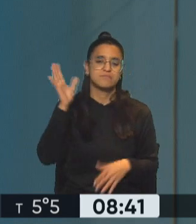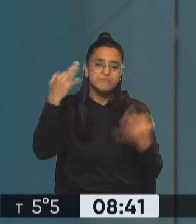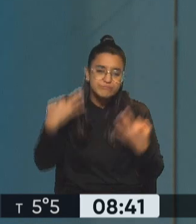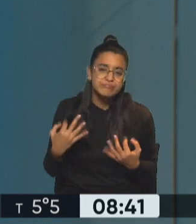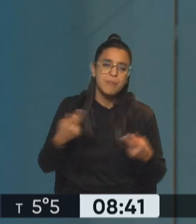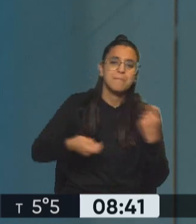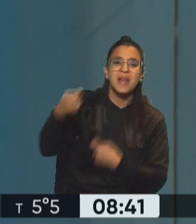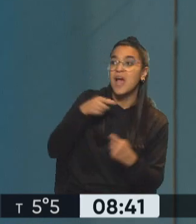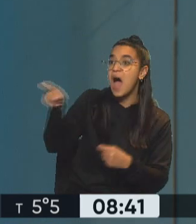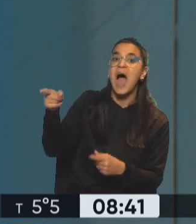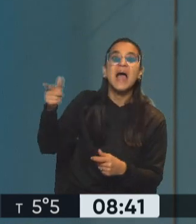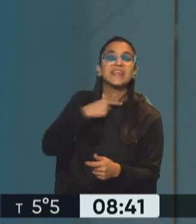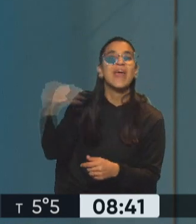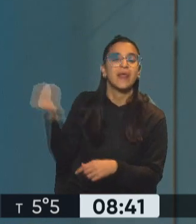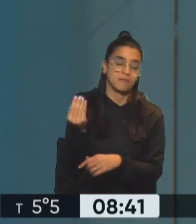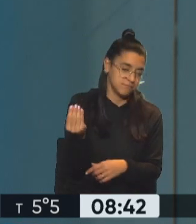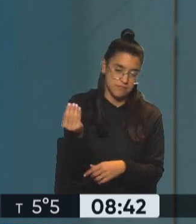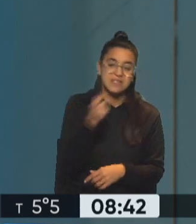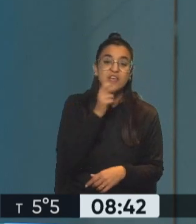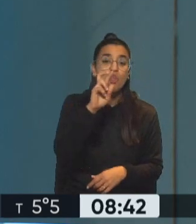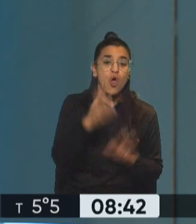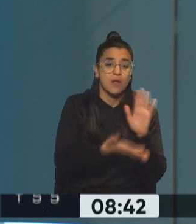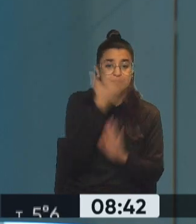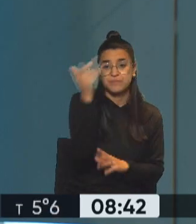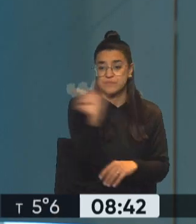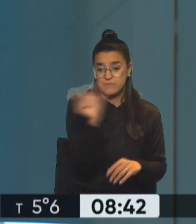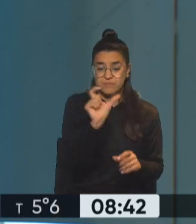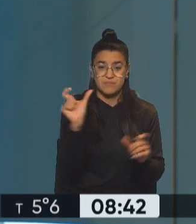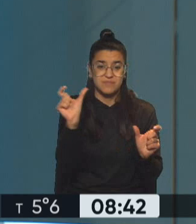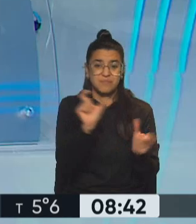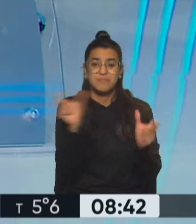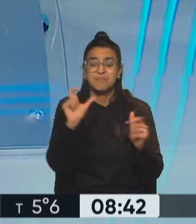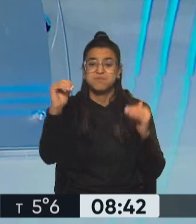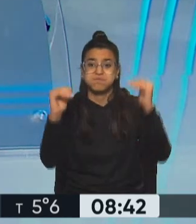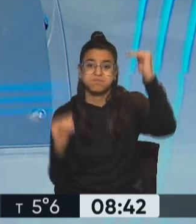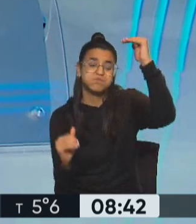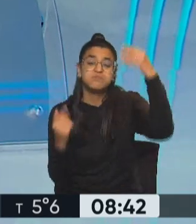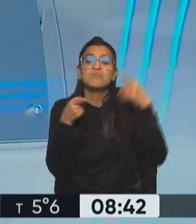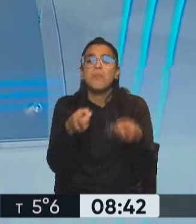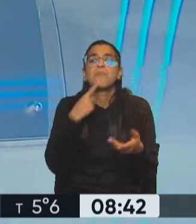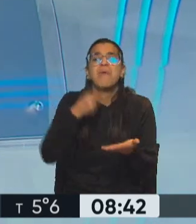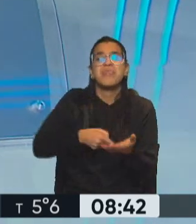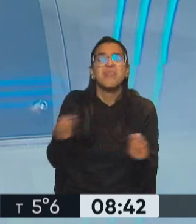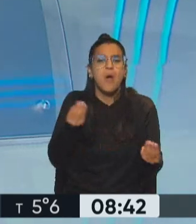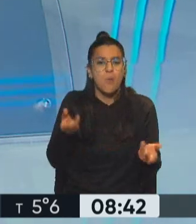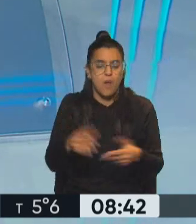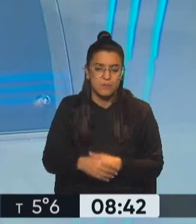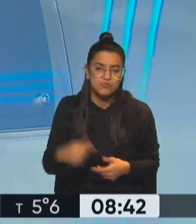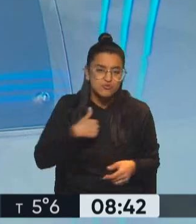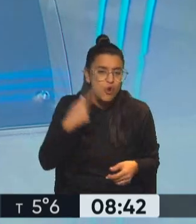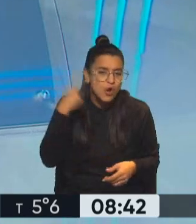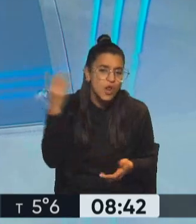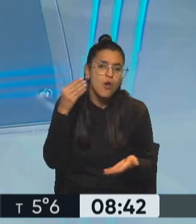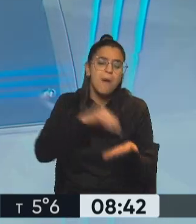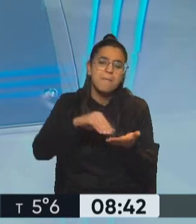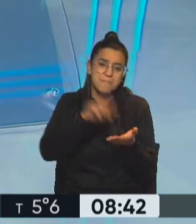por ahí el mercado está esperando. Si el dólar sube, la brecha se va a seguir ampliando. ¿Ahí qué medidas se puede tomar? Yo creo que la ministra va a tener